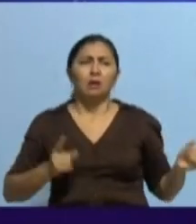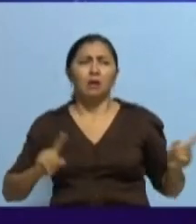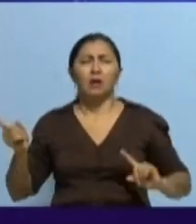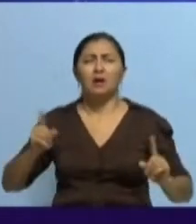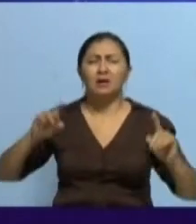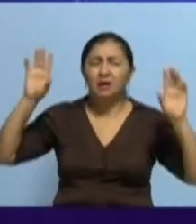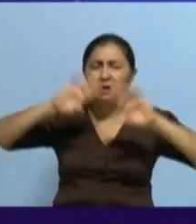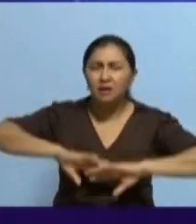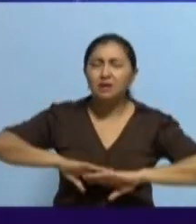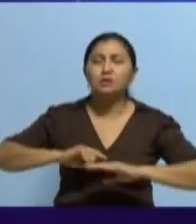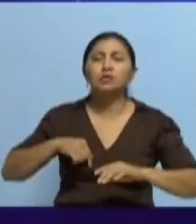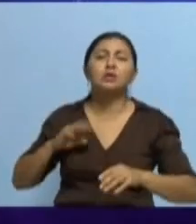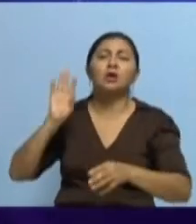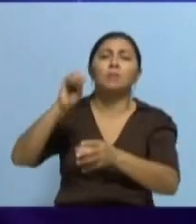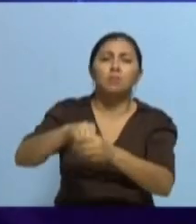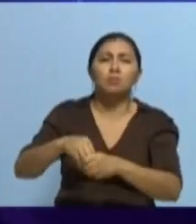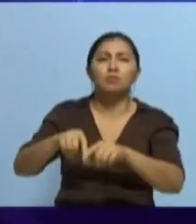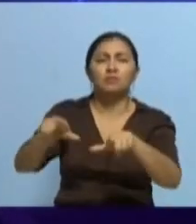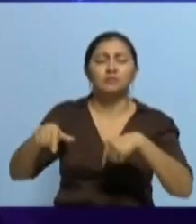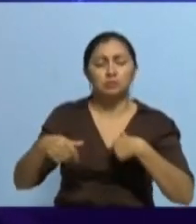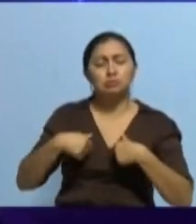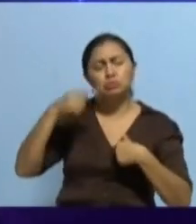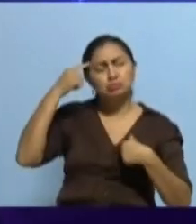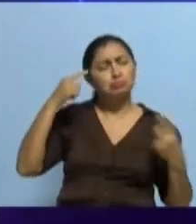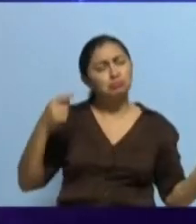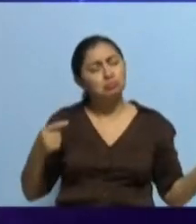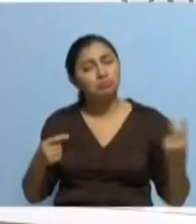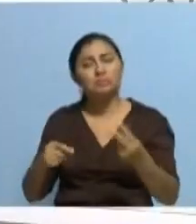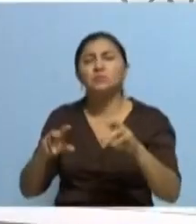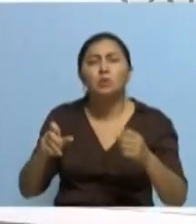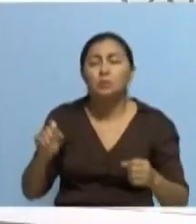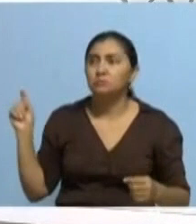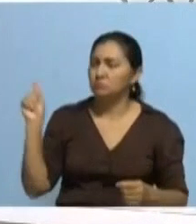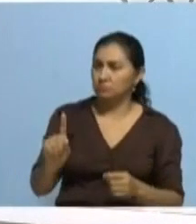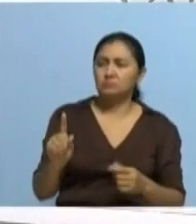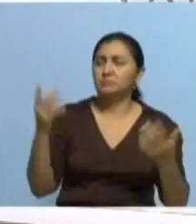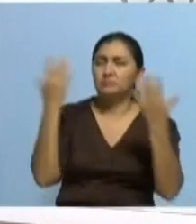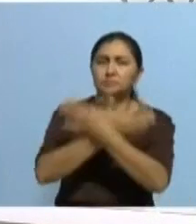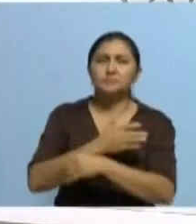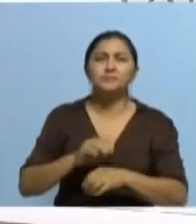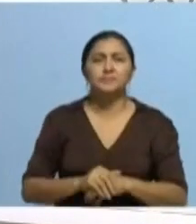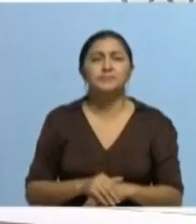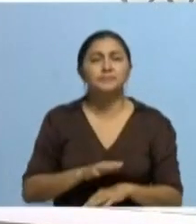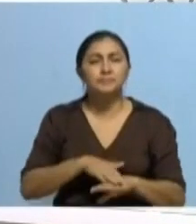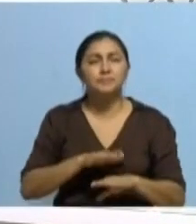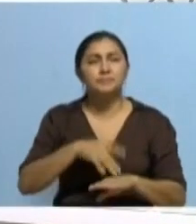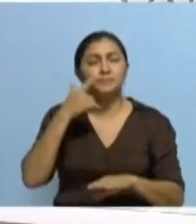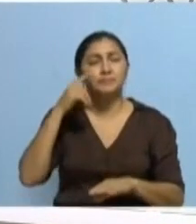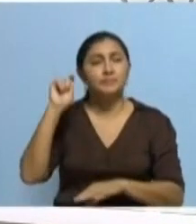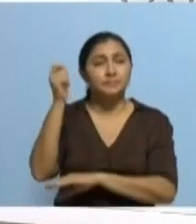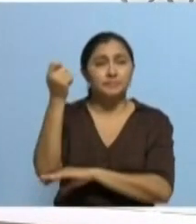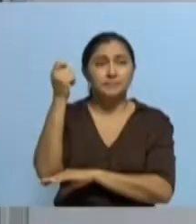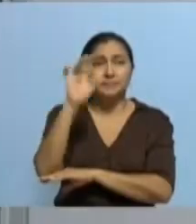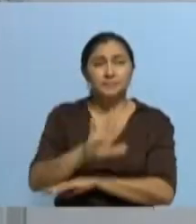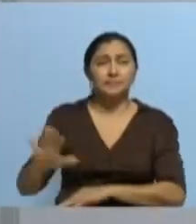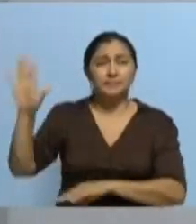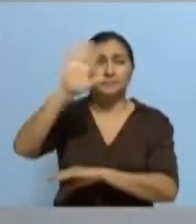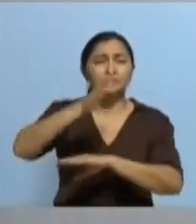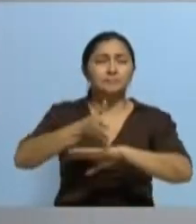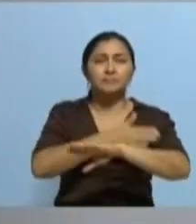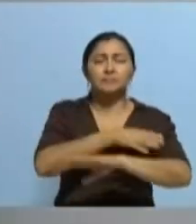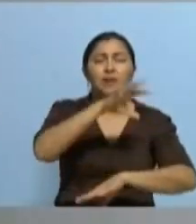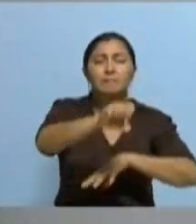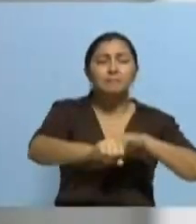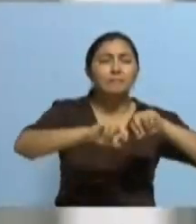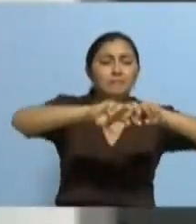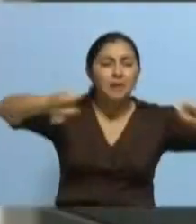juez. Estaba incluso en la oficina ayer cuando nosotros llegamos a averiguar sobre el tema. Y mucha atención, que la Fiscalía General realizó 5 allanamientos